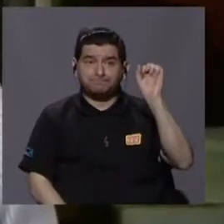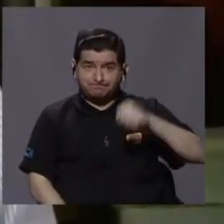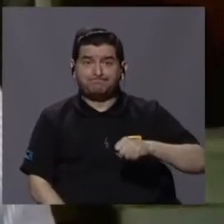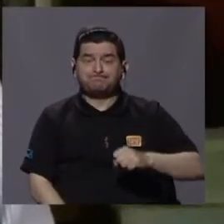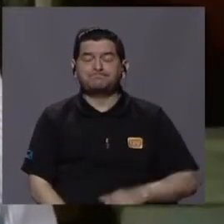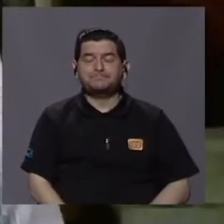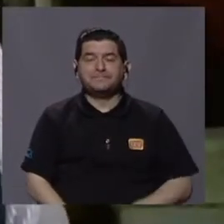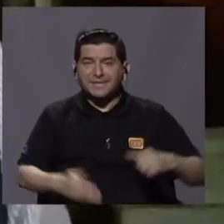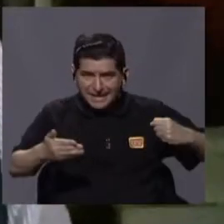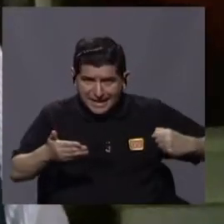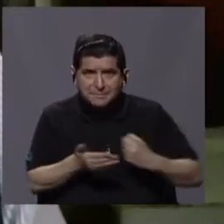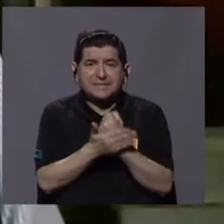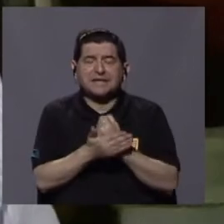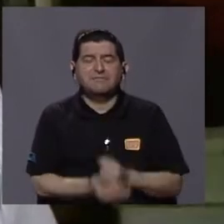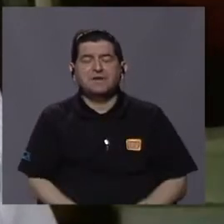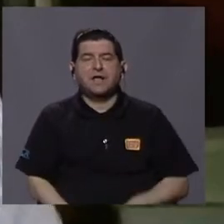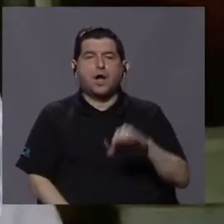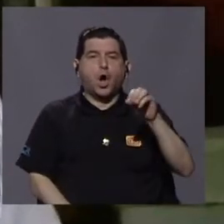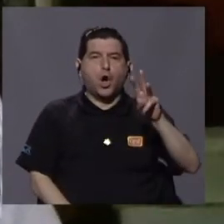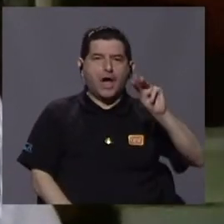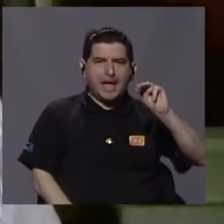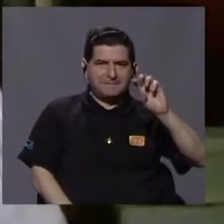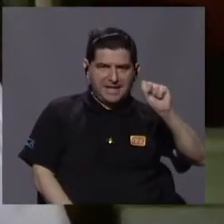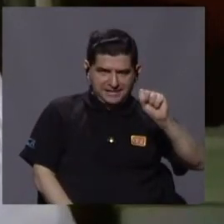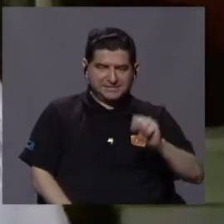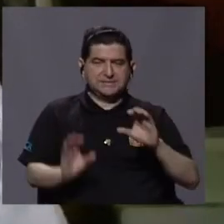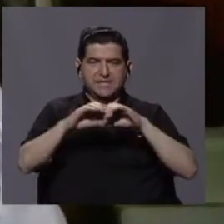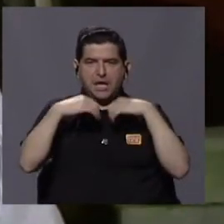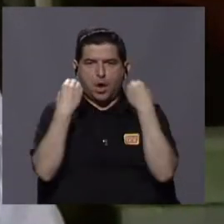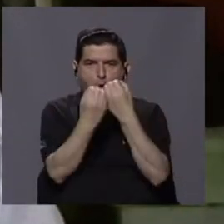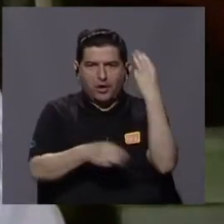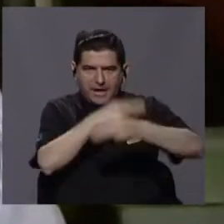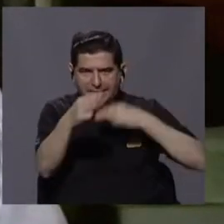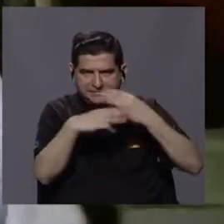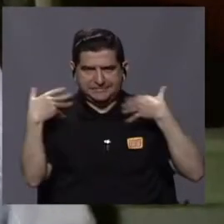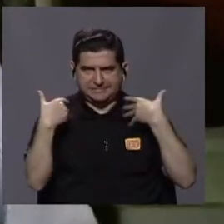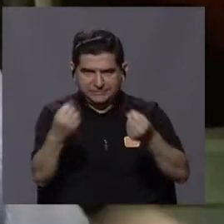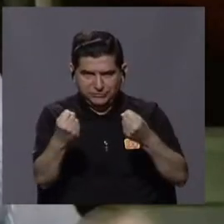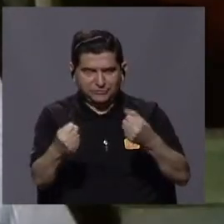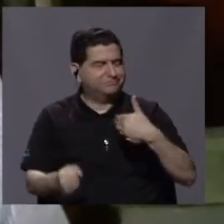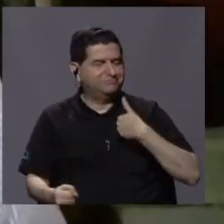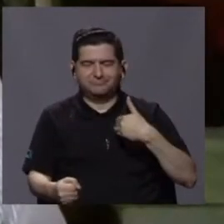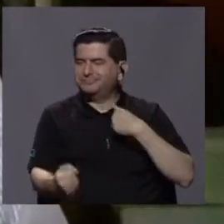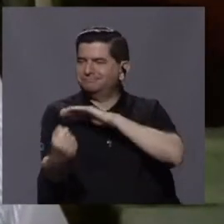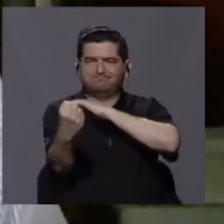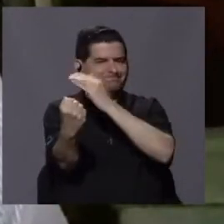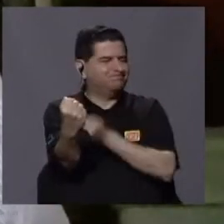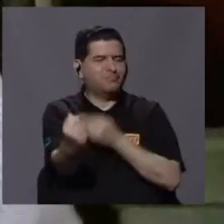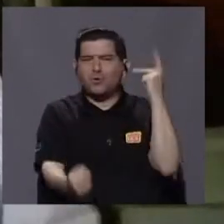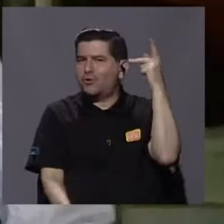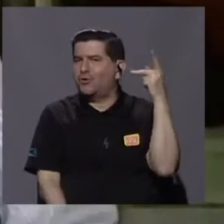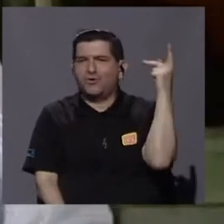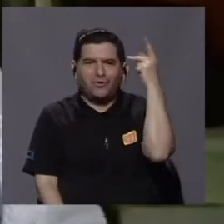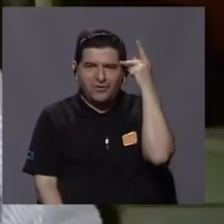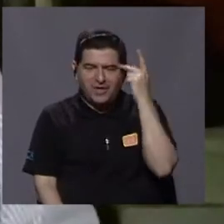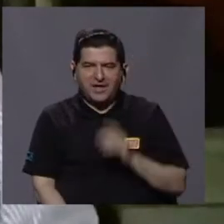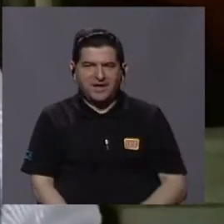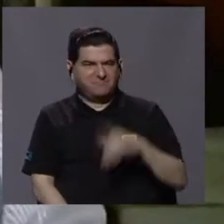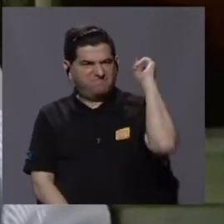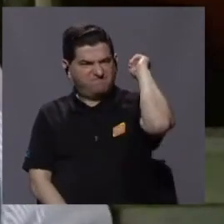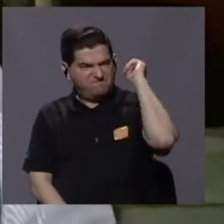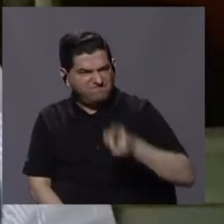lamentablemente la organización mundial de la salud no tiene el poder político como para imponer